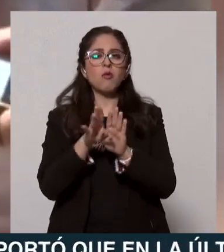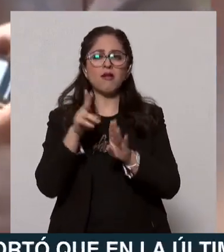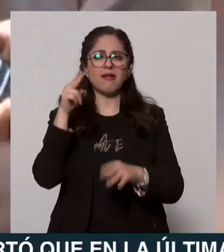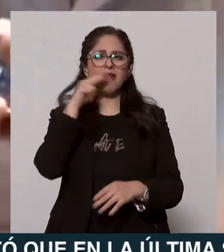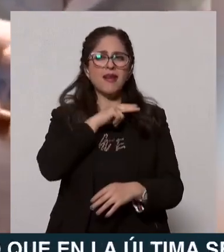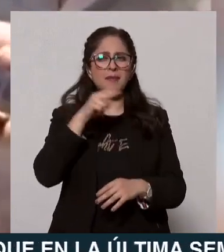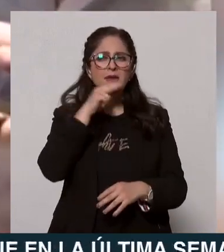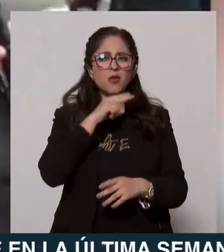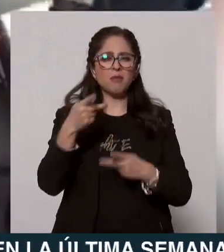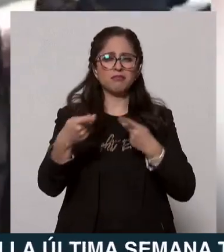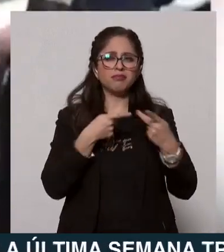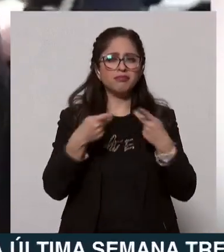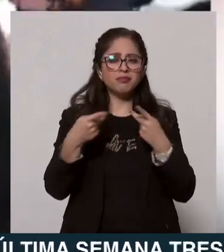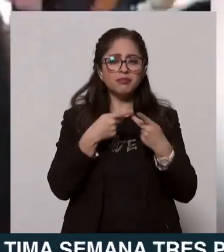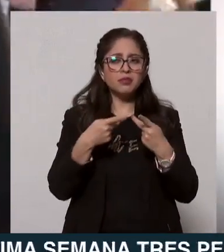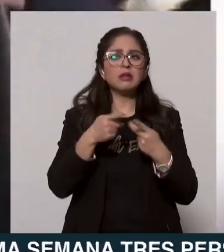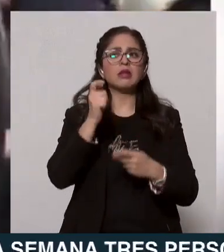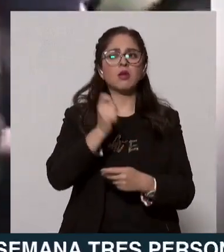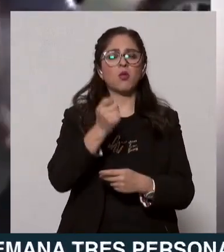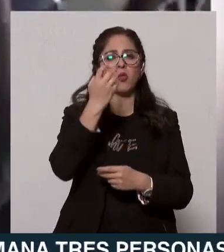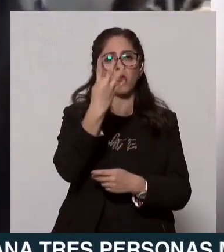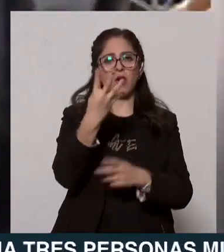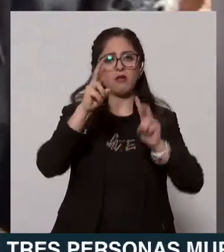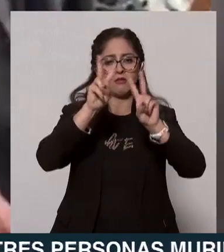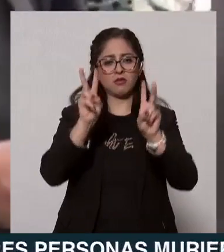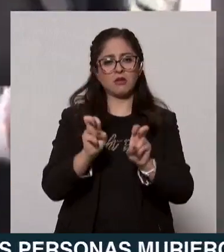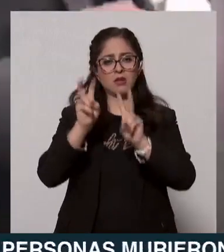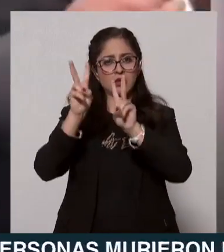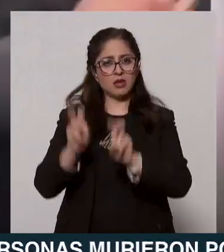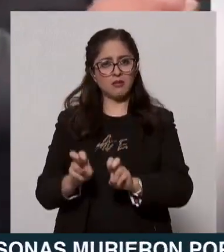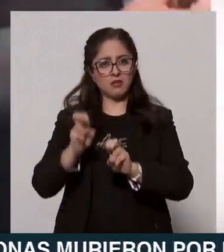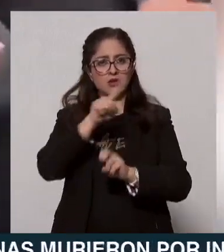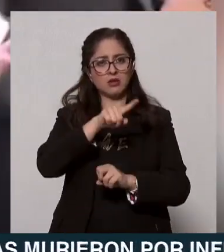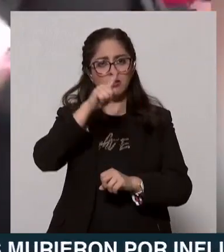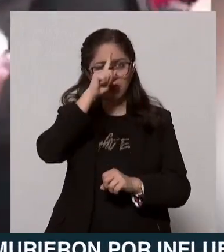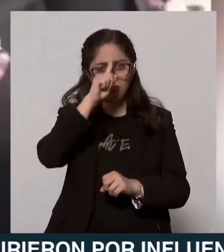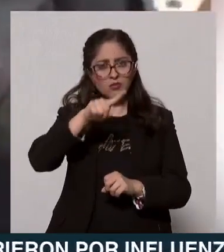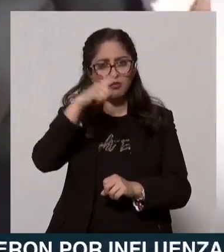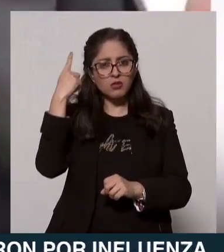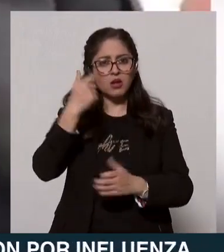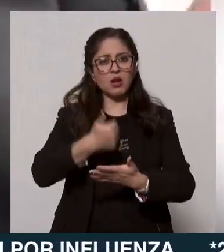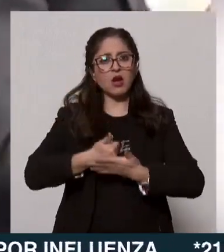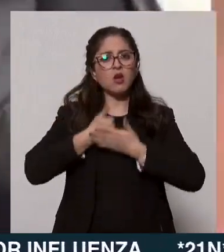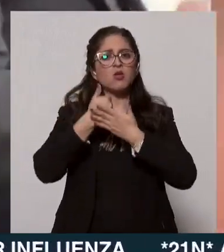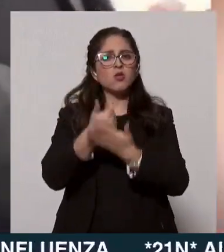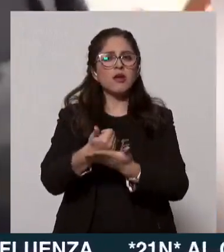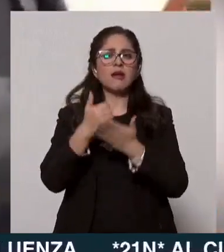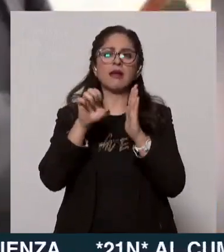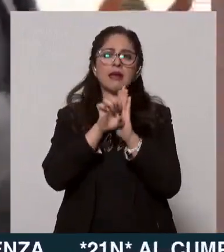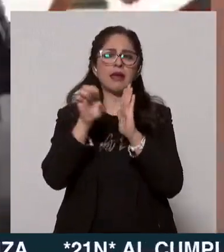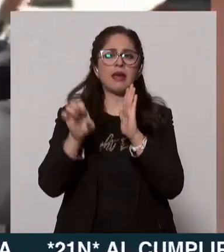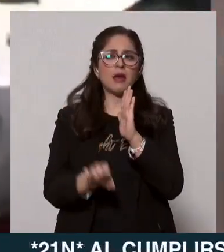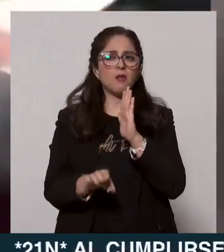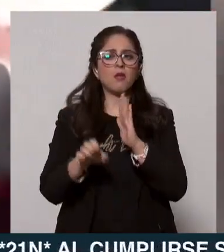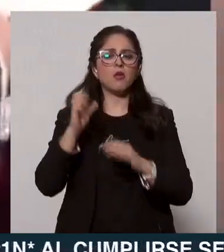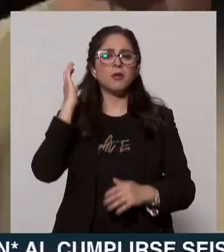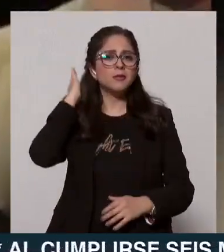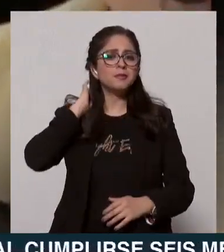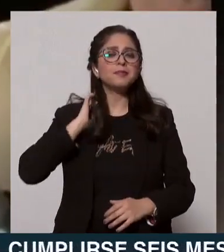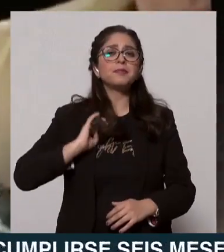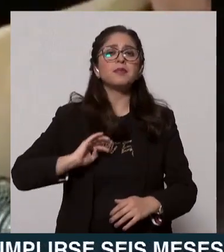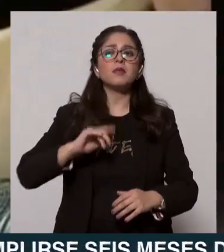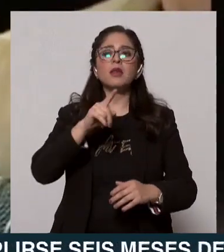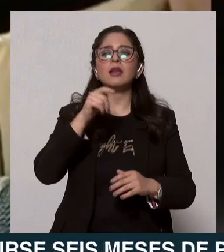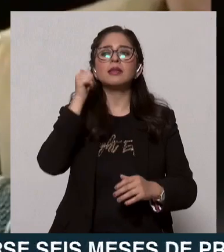rápido, para componer 4 temas que realmente agilicen y protejan a las partes. Y me refiero como partes a las víctimas